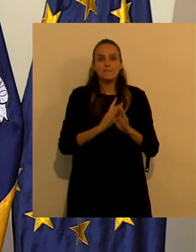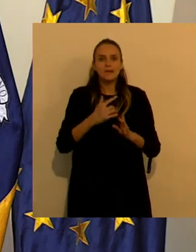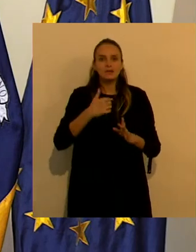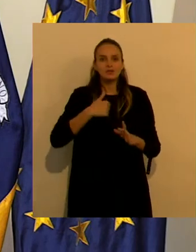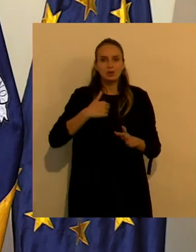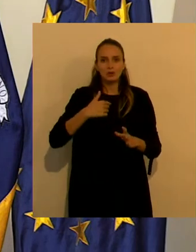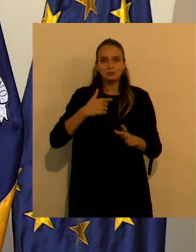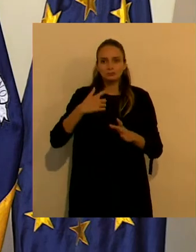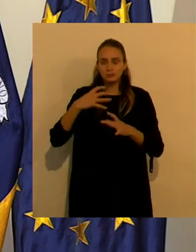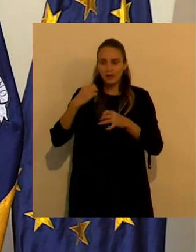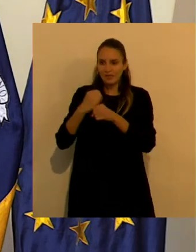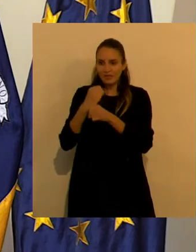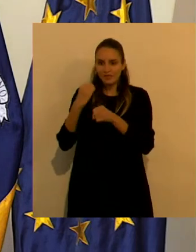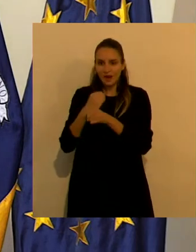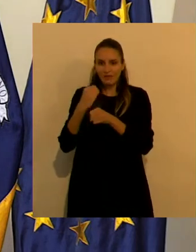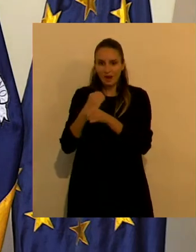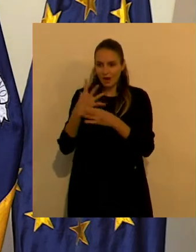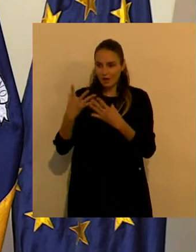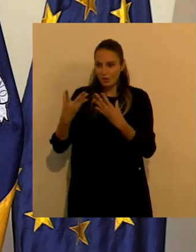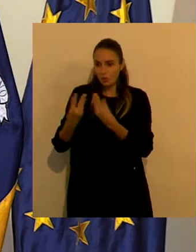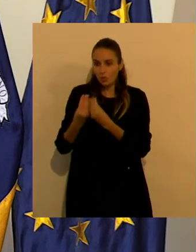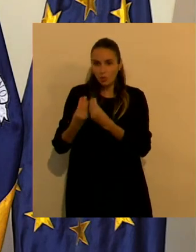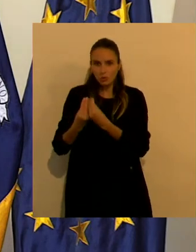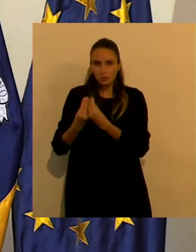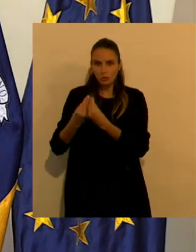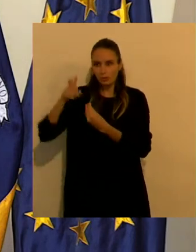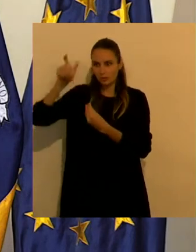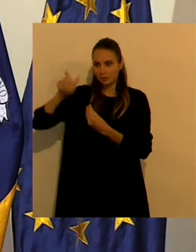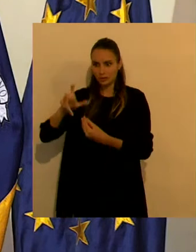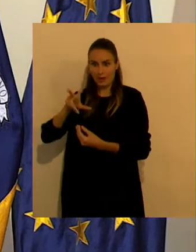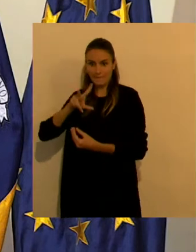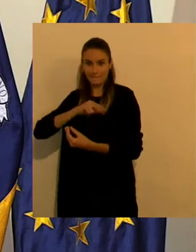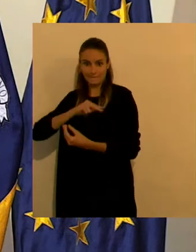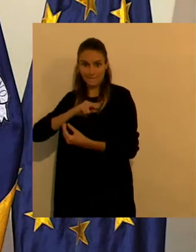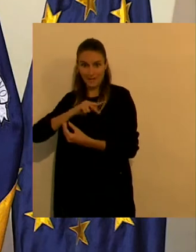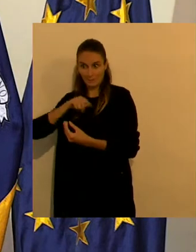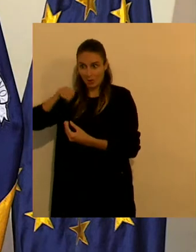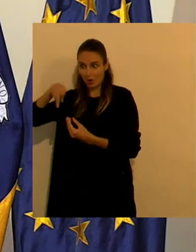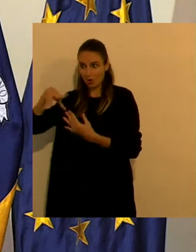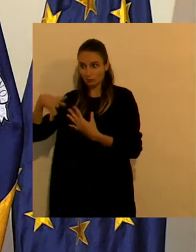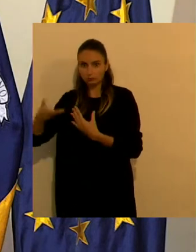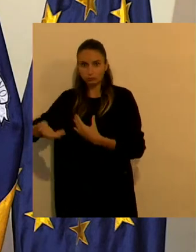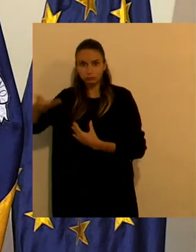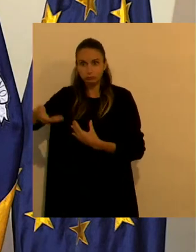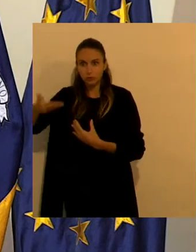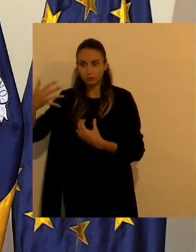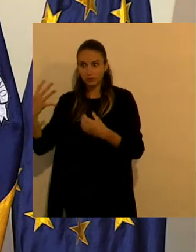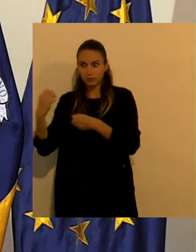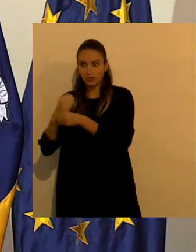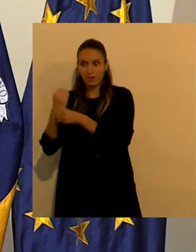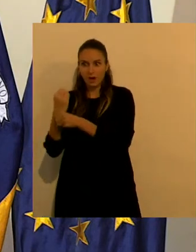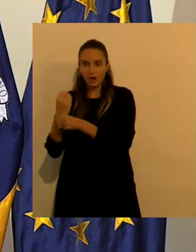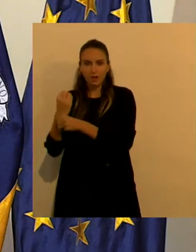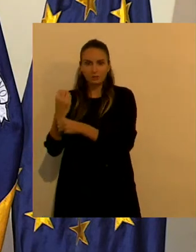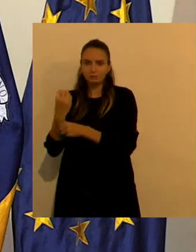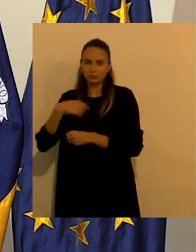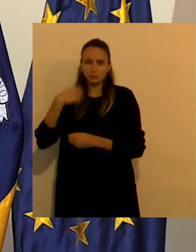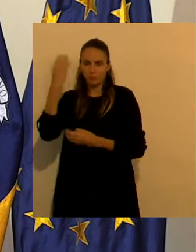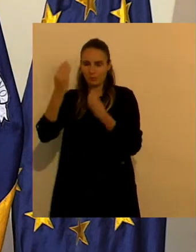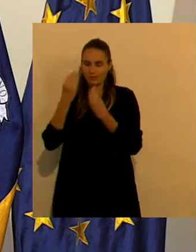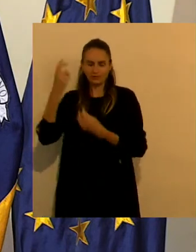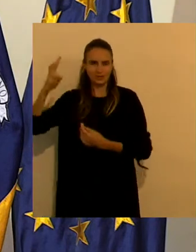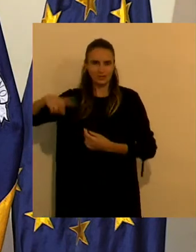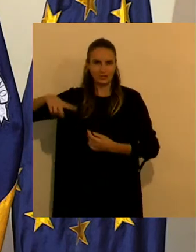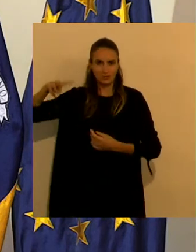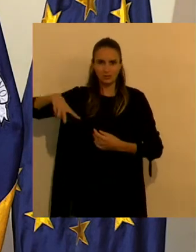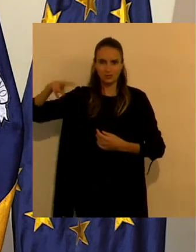llegar a trabajar codo con codo con un premio Nobel. Y afortunadamente ha sido el caso. Y son estas dos personas